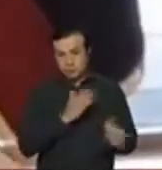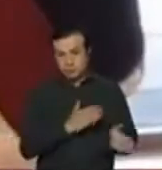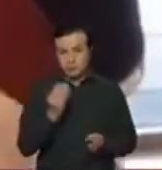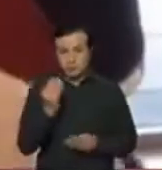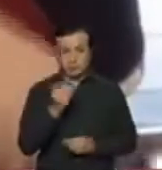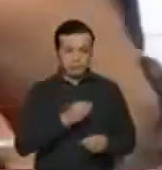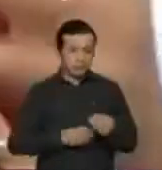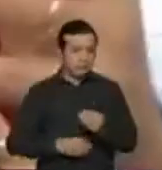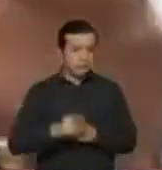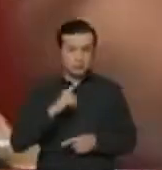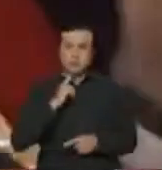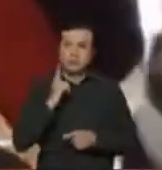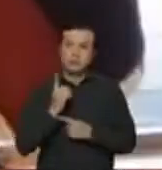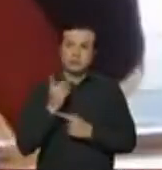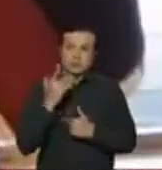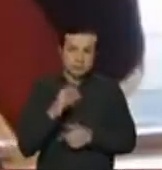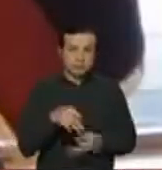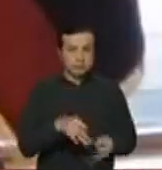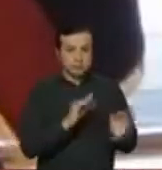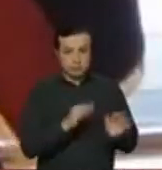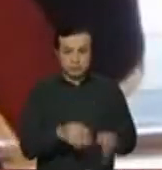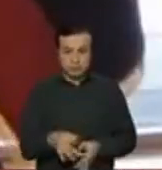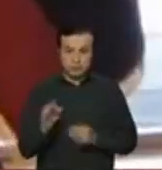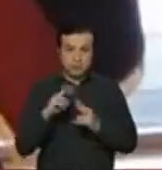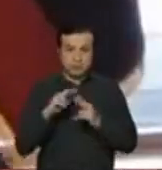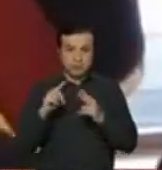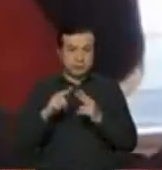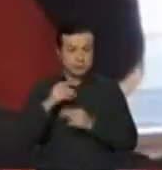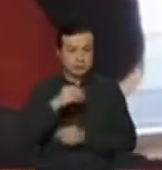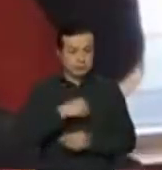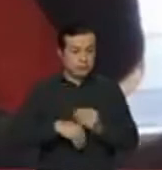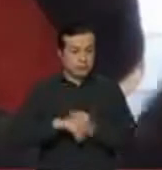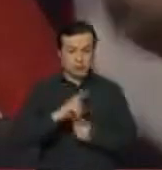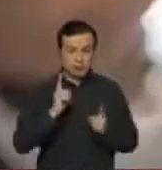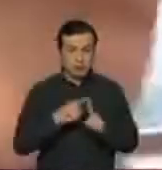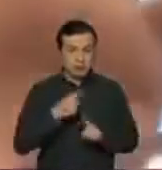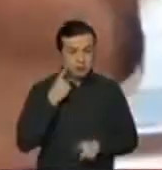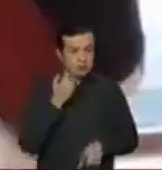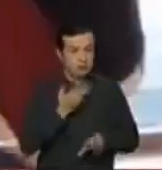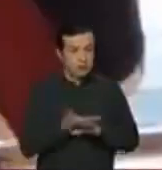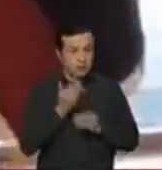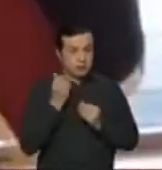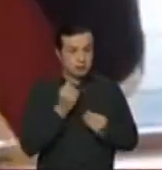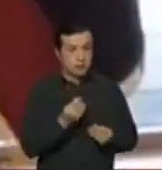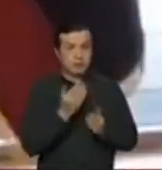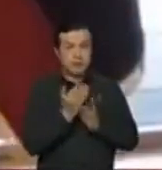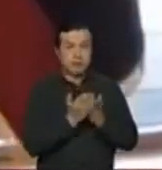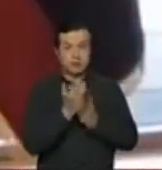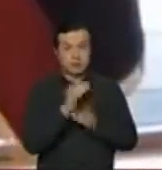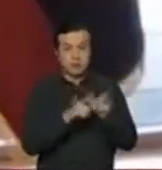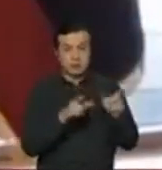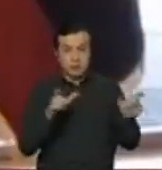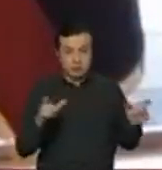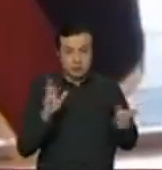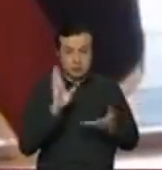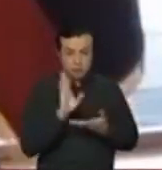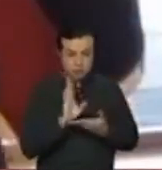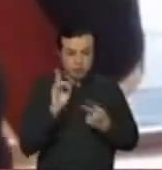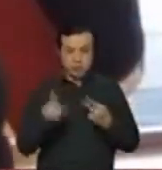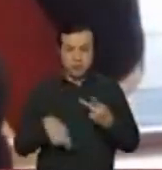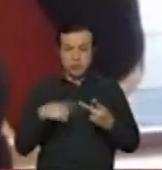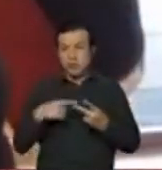financiamiento, enfrentarlo de dos fuentes diferentes de ingresos, una fuente de aportaciones para servicios a los afiliados y jubilados